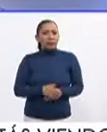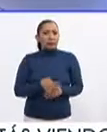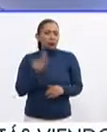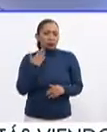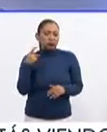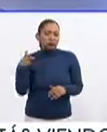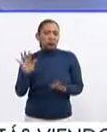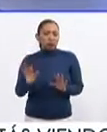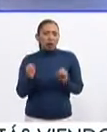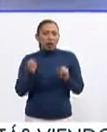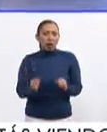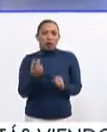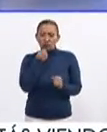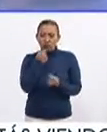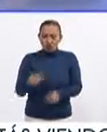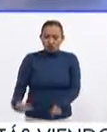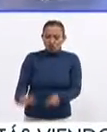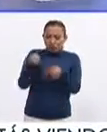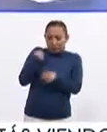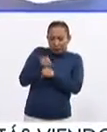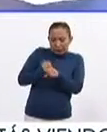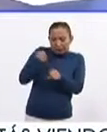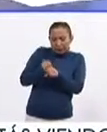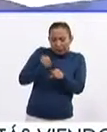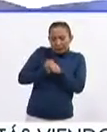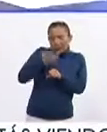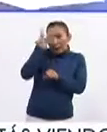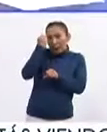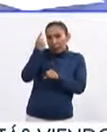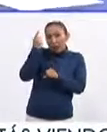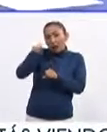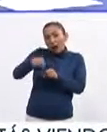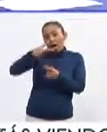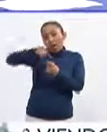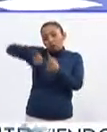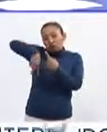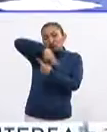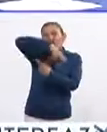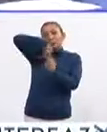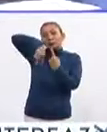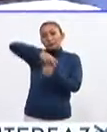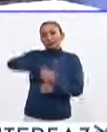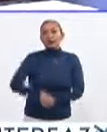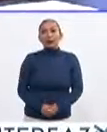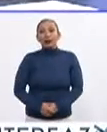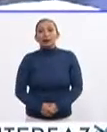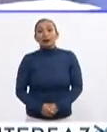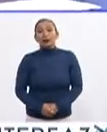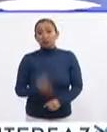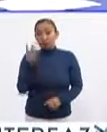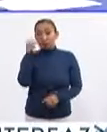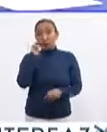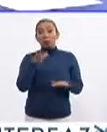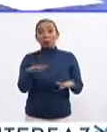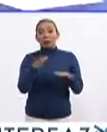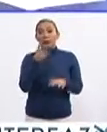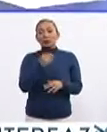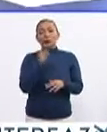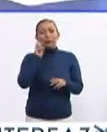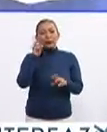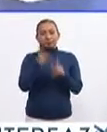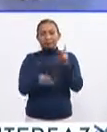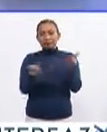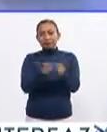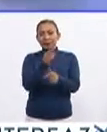Sí, que seguramente desde muy niños empiezan a aprender a hacer este tipo de suertes, ¿no? Sí, espectacular, muy bonito. Bueno, vamos a